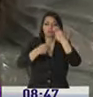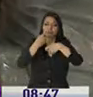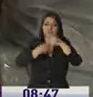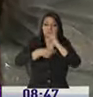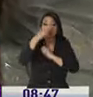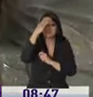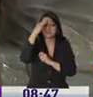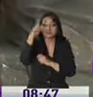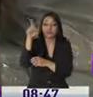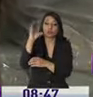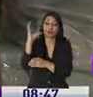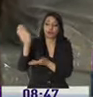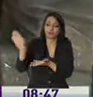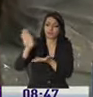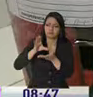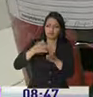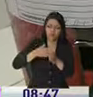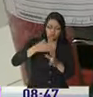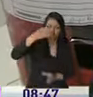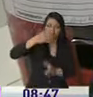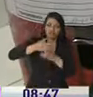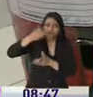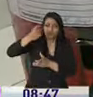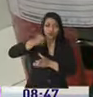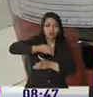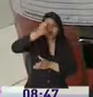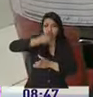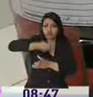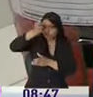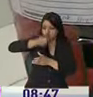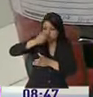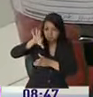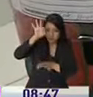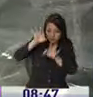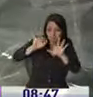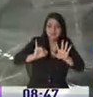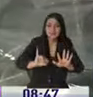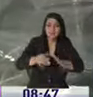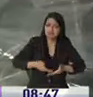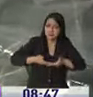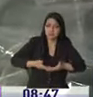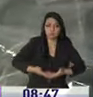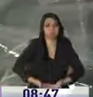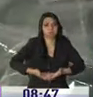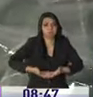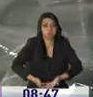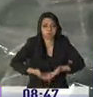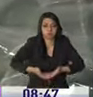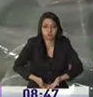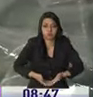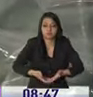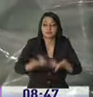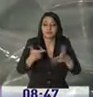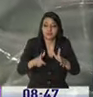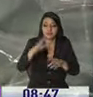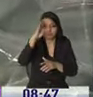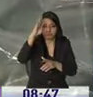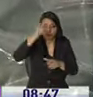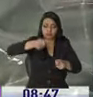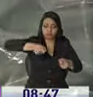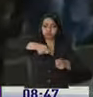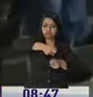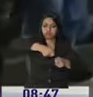desde Colombia en extintores, buscaron los envases y aparecieron 6. El peso era fuera de lo normal y con la moladora en mano a cortar el metal.